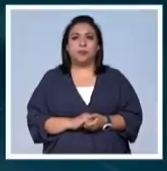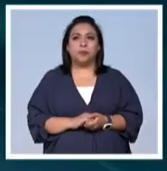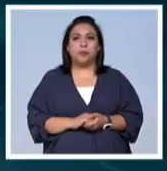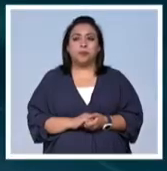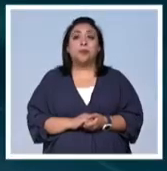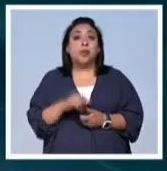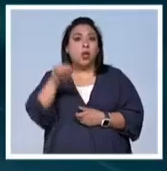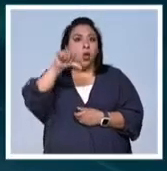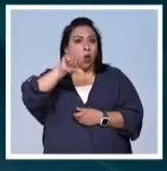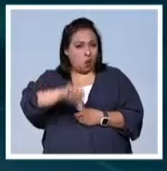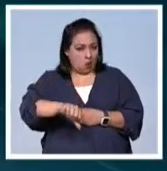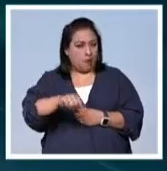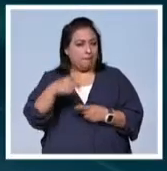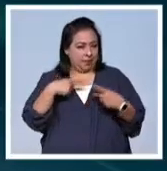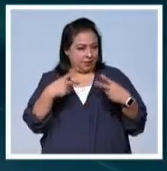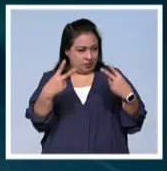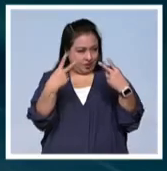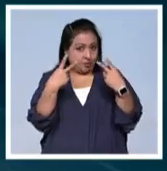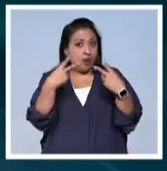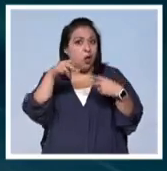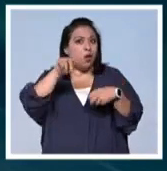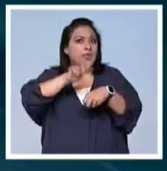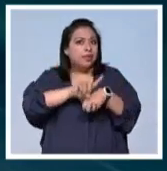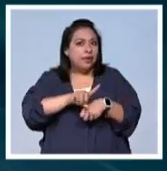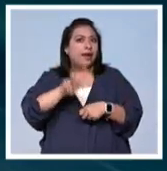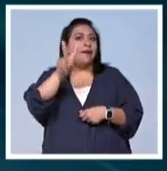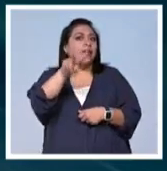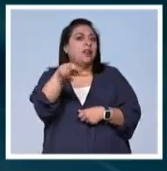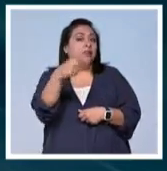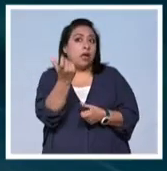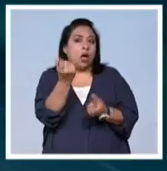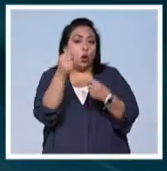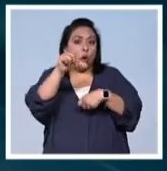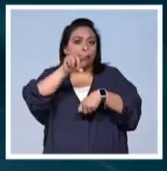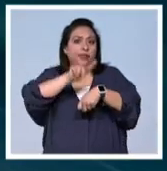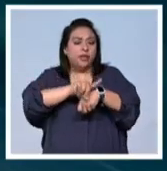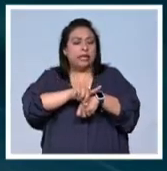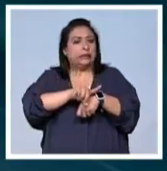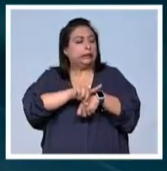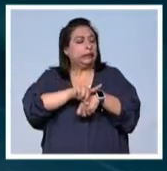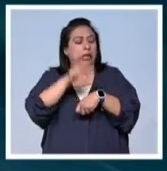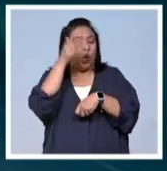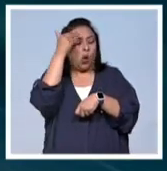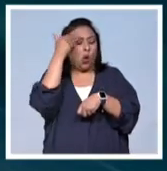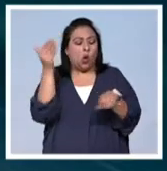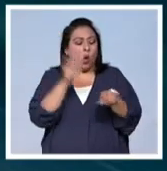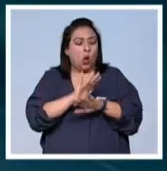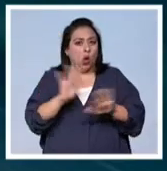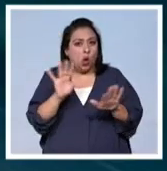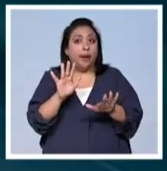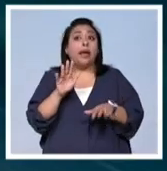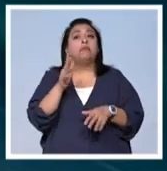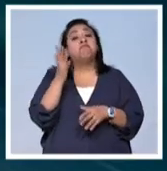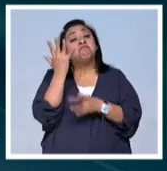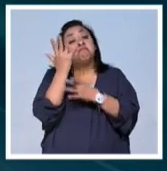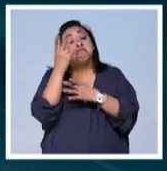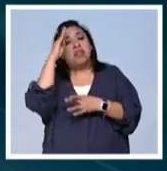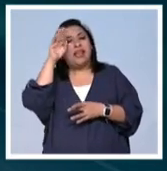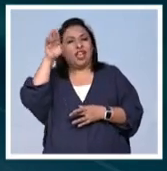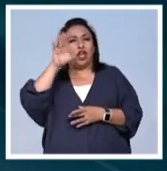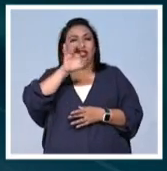hoy querido televidente es viernes 13 para algunos este día es por demás Terrible y es que de acuerdo a varias creencias